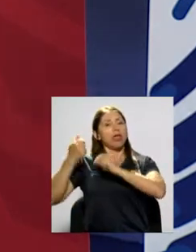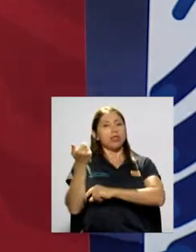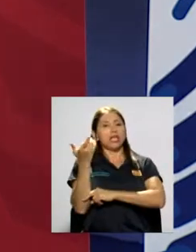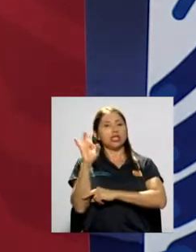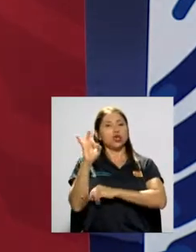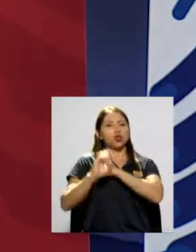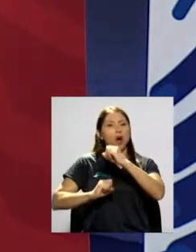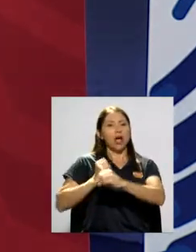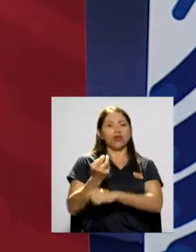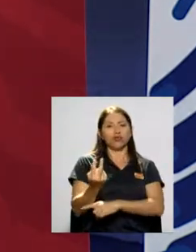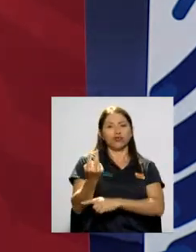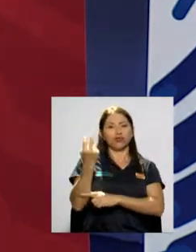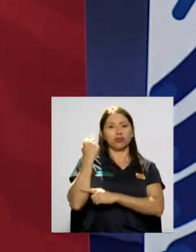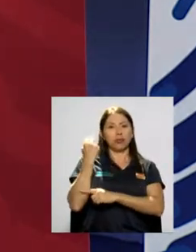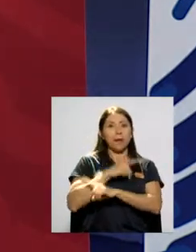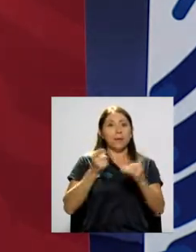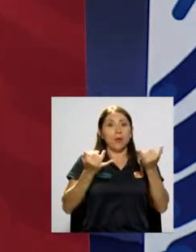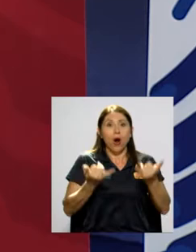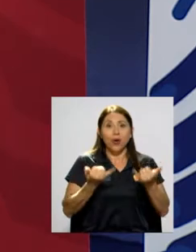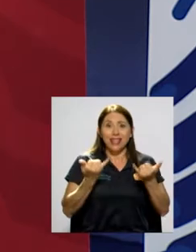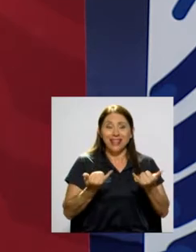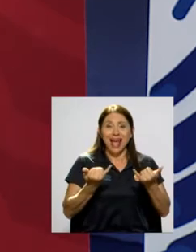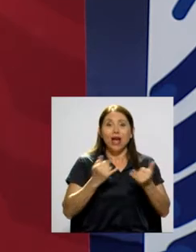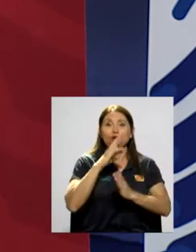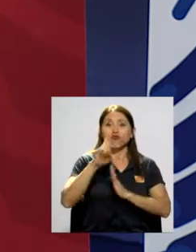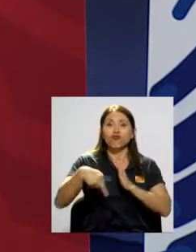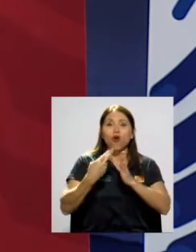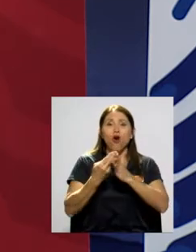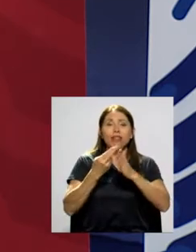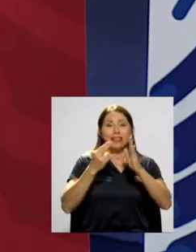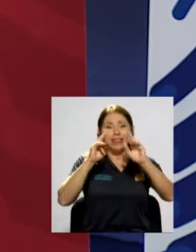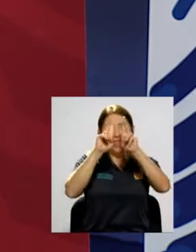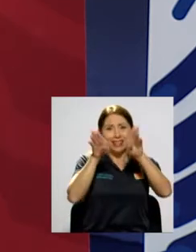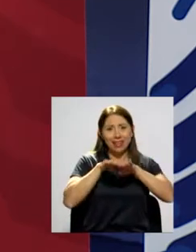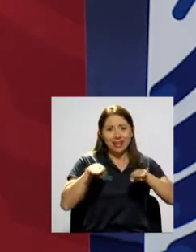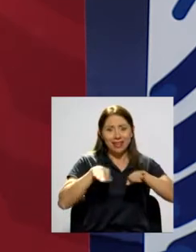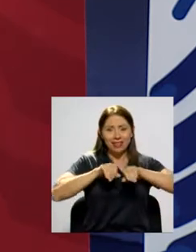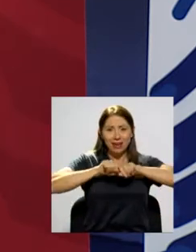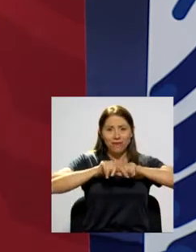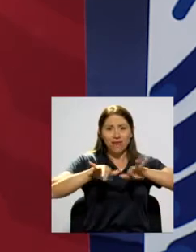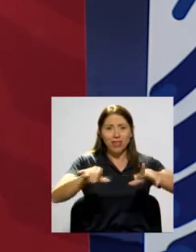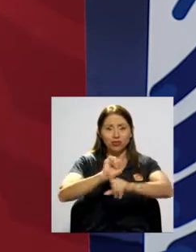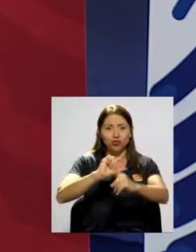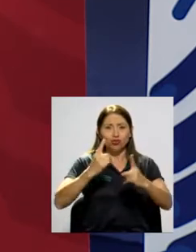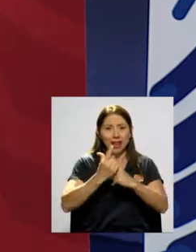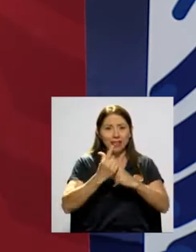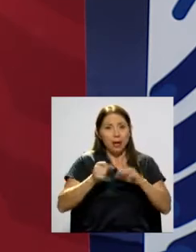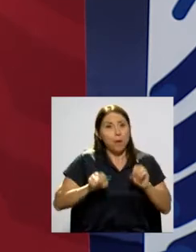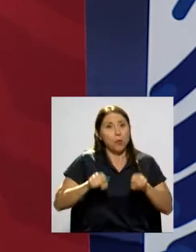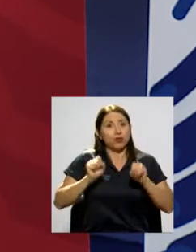pero ahorita el papel que juegan las redes sociales, la posibilidad de exponer las ideas